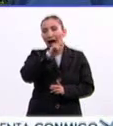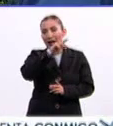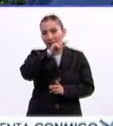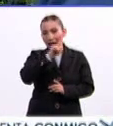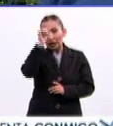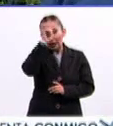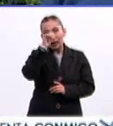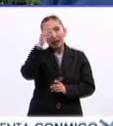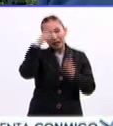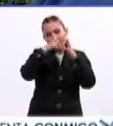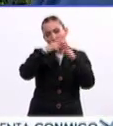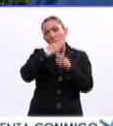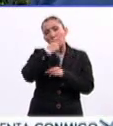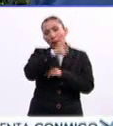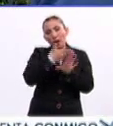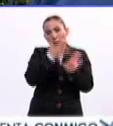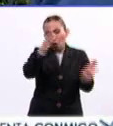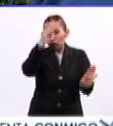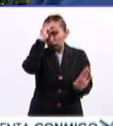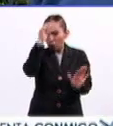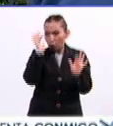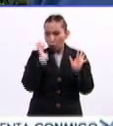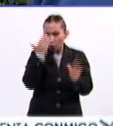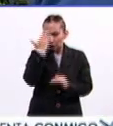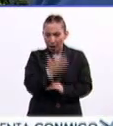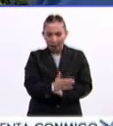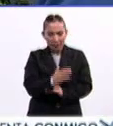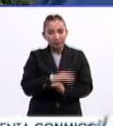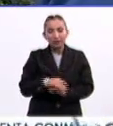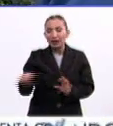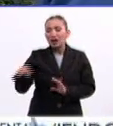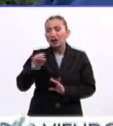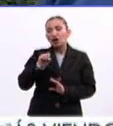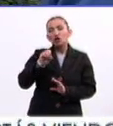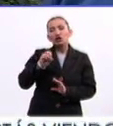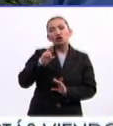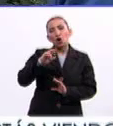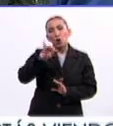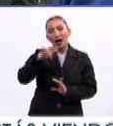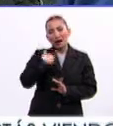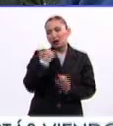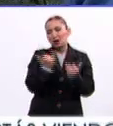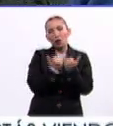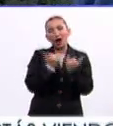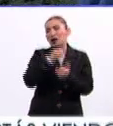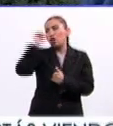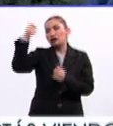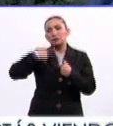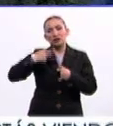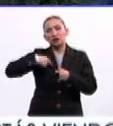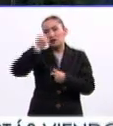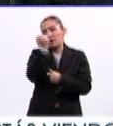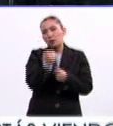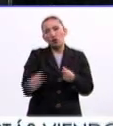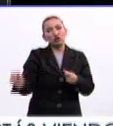muy culto, muy religioso. Lo que pasa con Sor Juana y pasa con todas las grandes figuras míticas de la historia es que cada